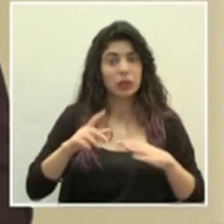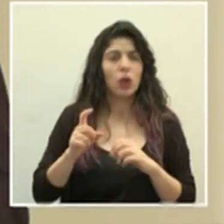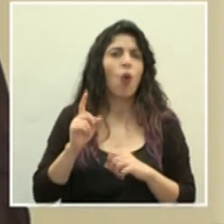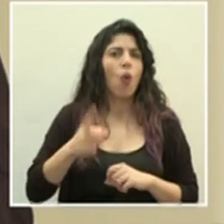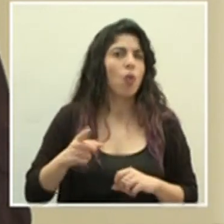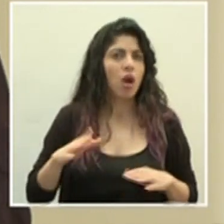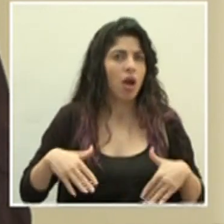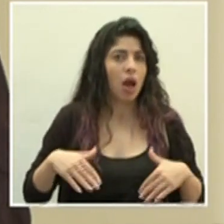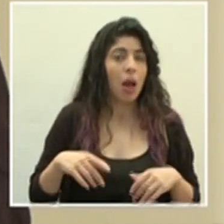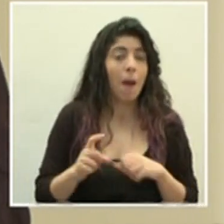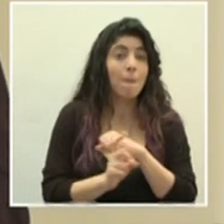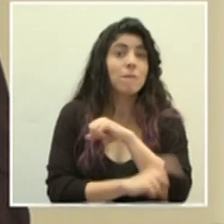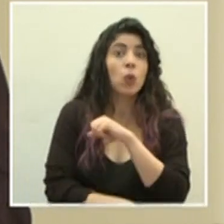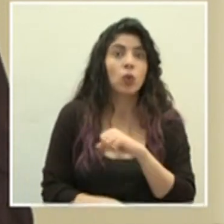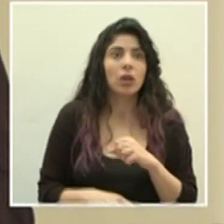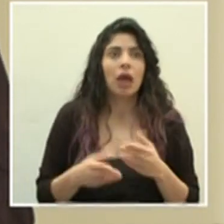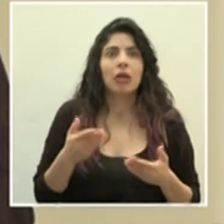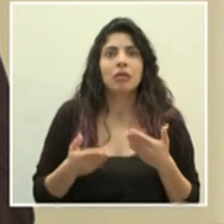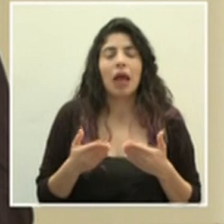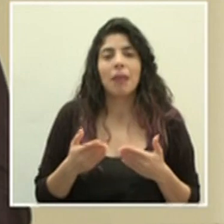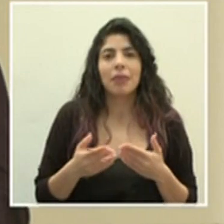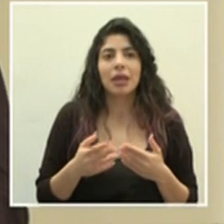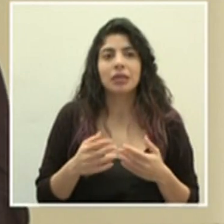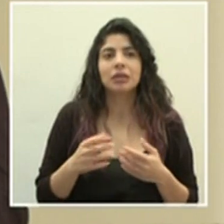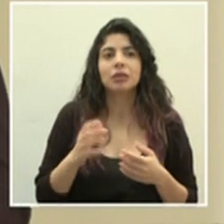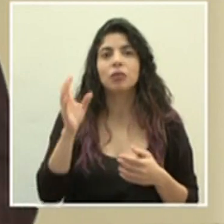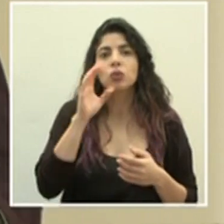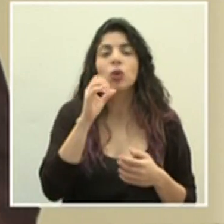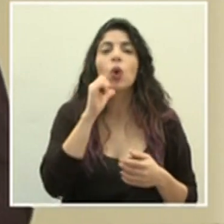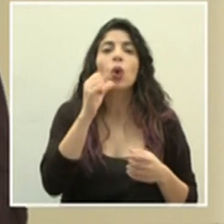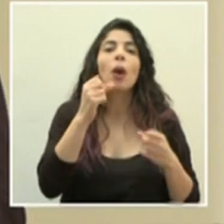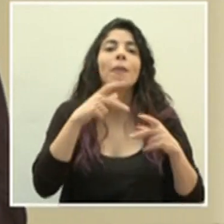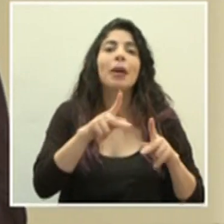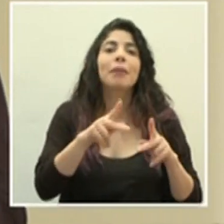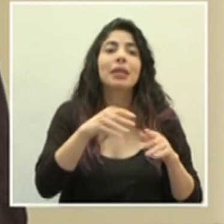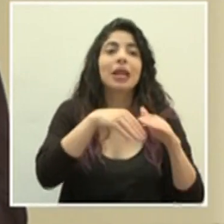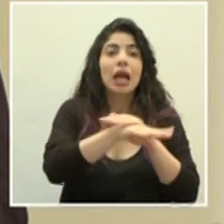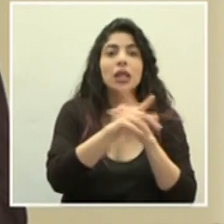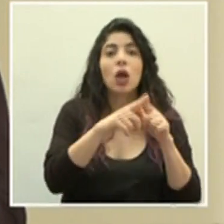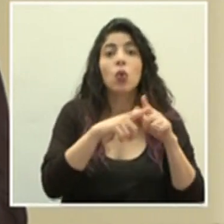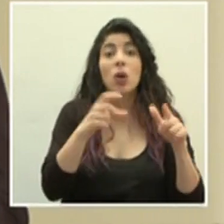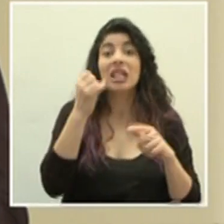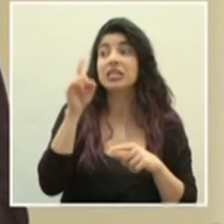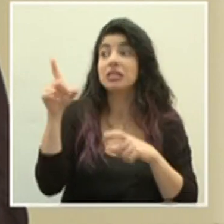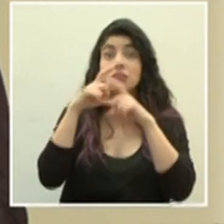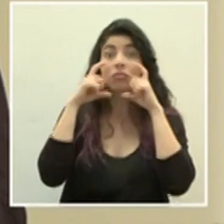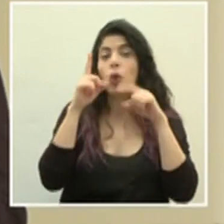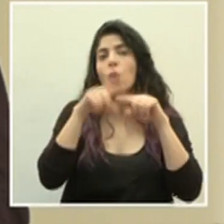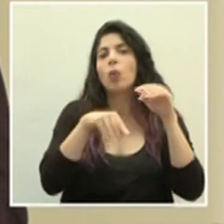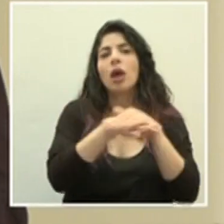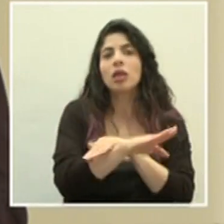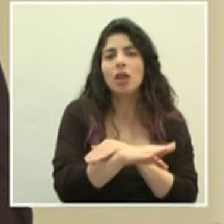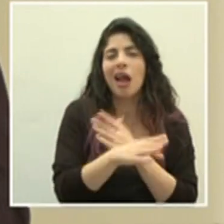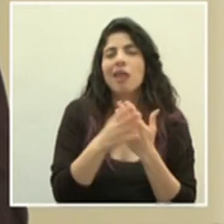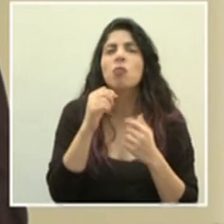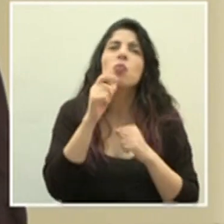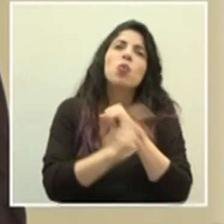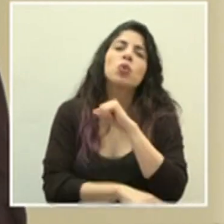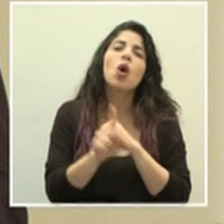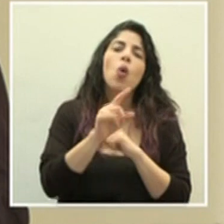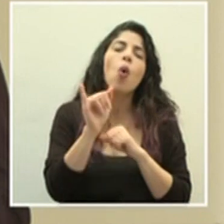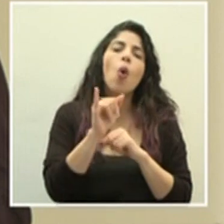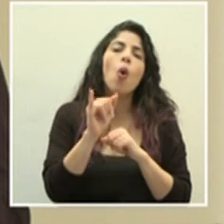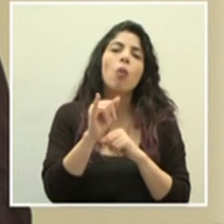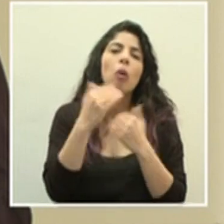multa, pues, puede ser incluso a nivel de no permitir que entren a ciertos lugares, ¿verdad? Si no están usando la mascarilla, o un tipo no de multa, sino de